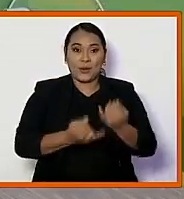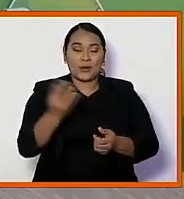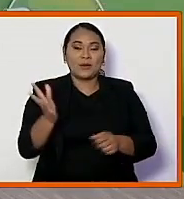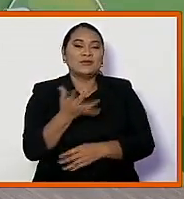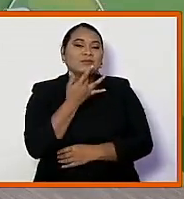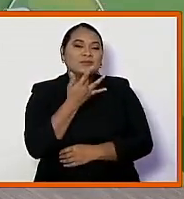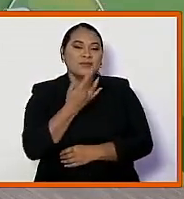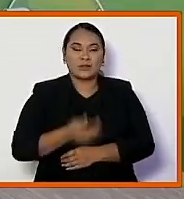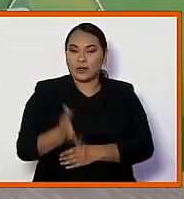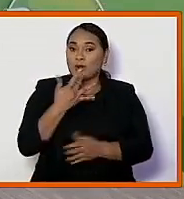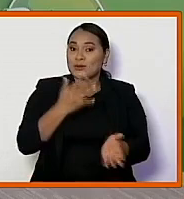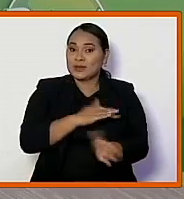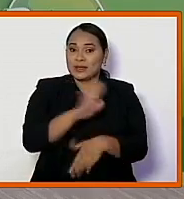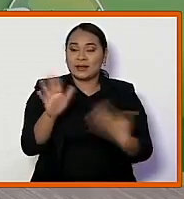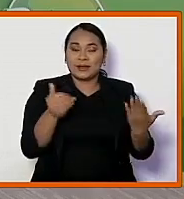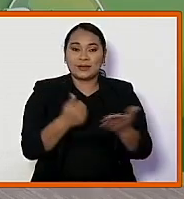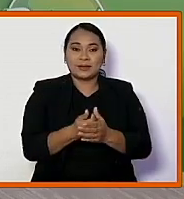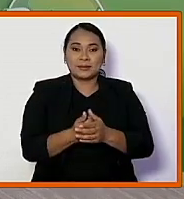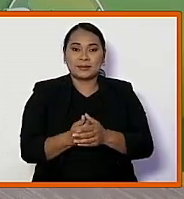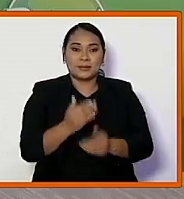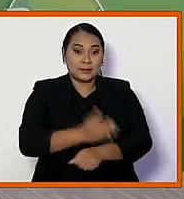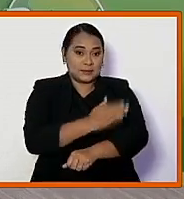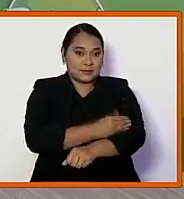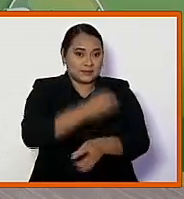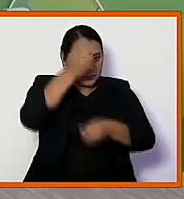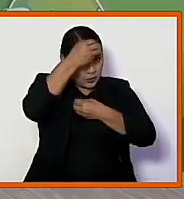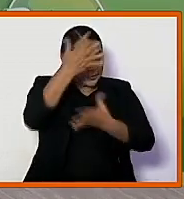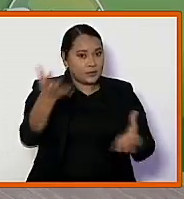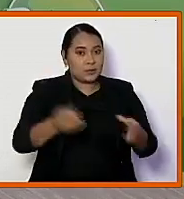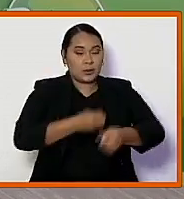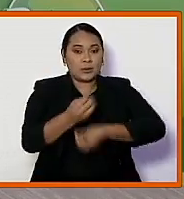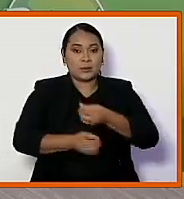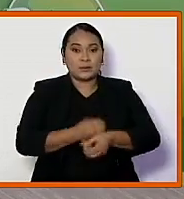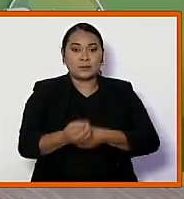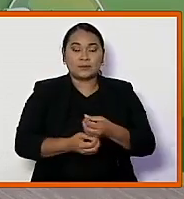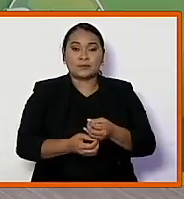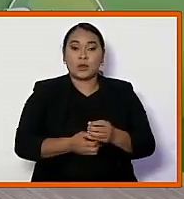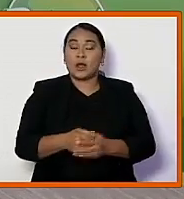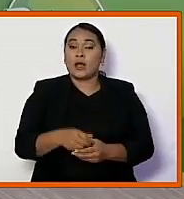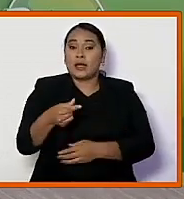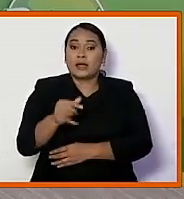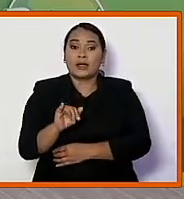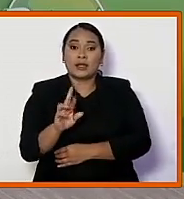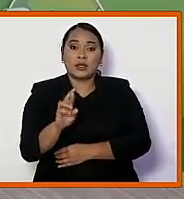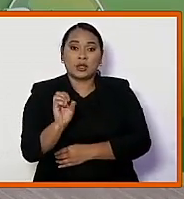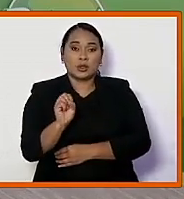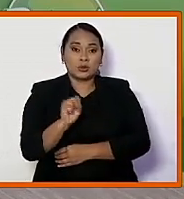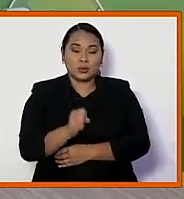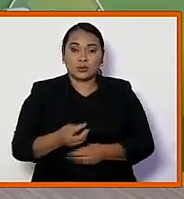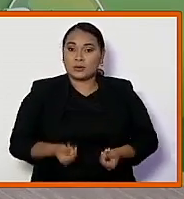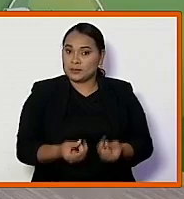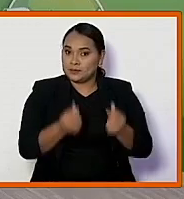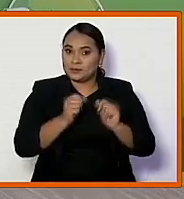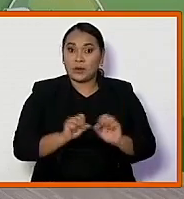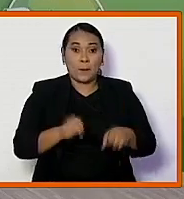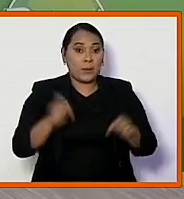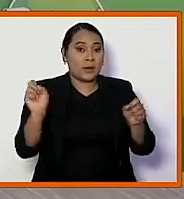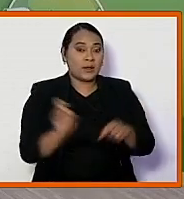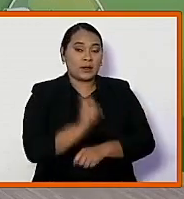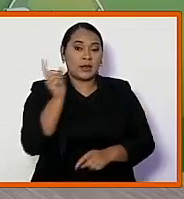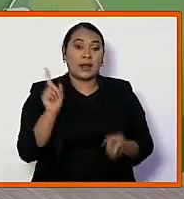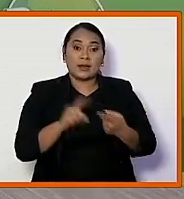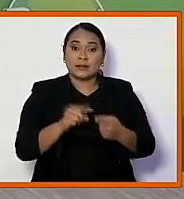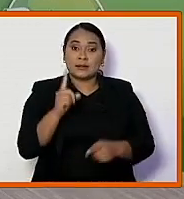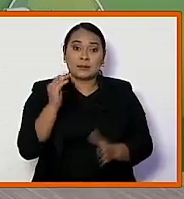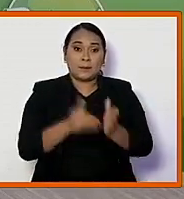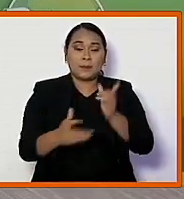que te deseo mucha suerte. Pero antes te comento, jugador, que con giros al instante de Instacash puedes ganar hasta 100,000 lempiras con una inversión